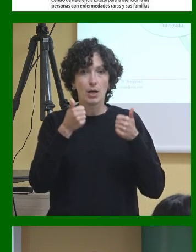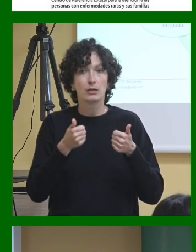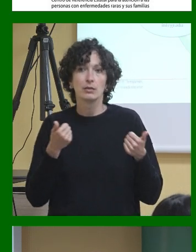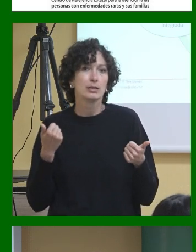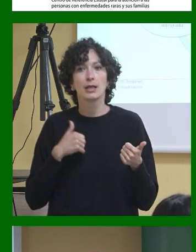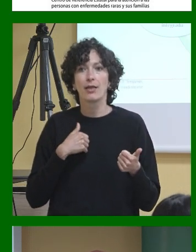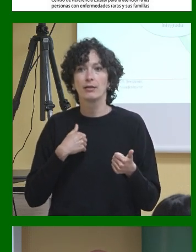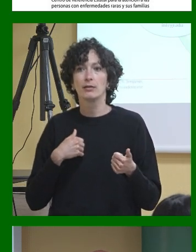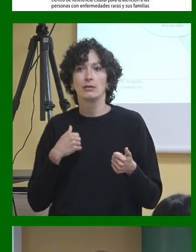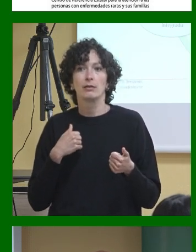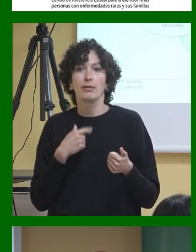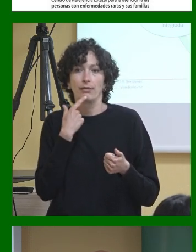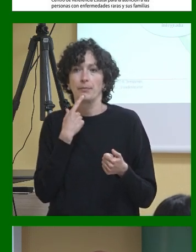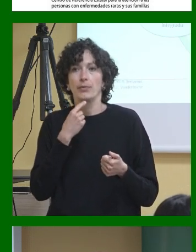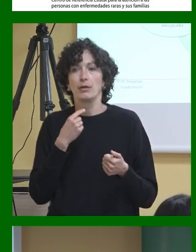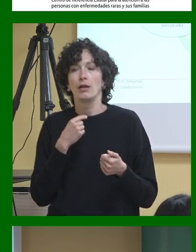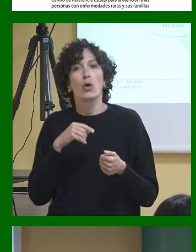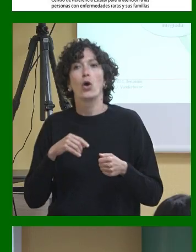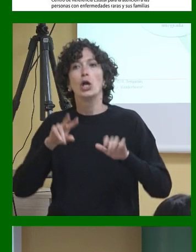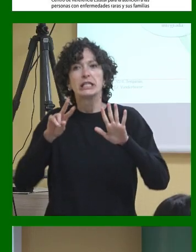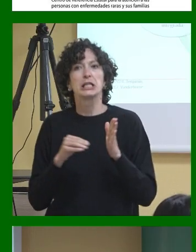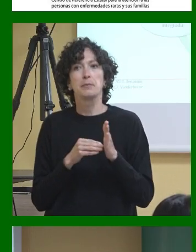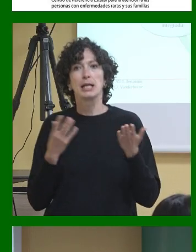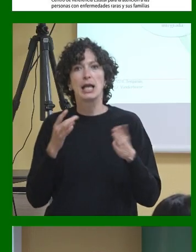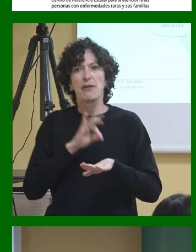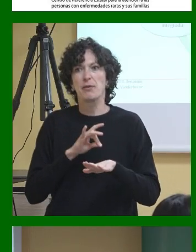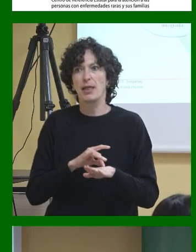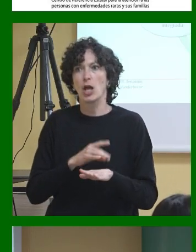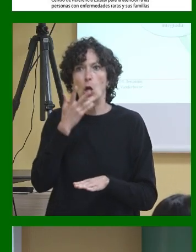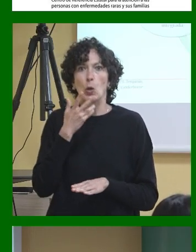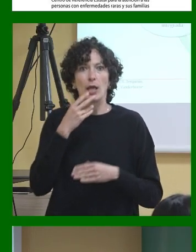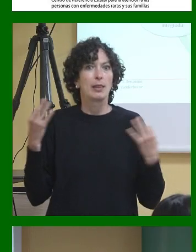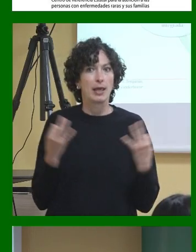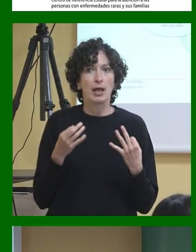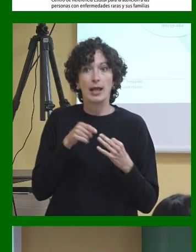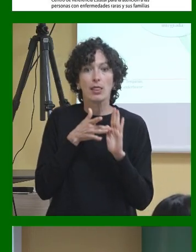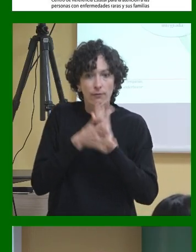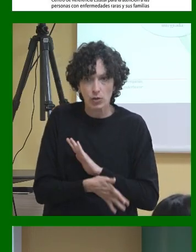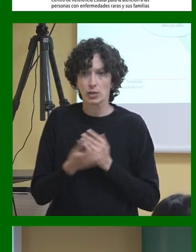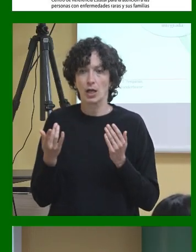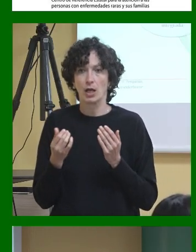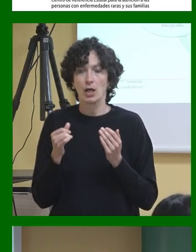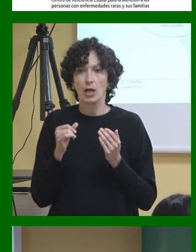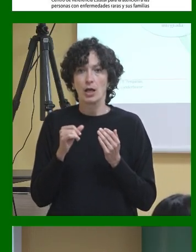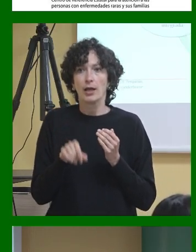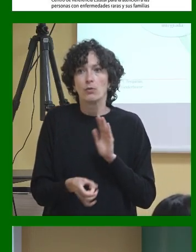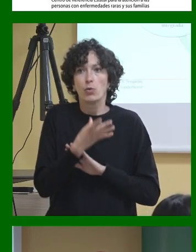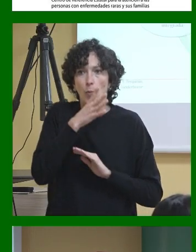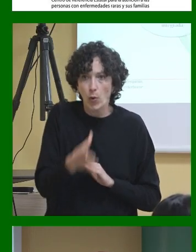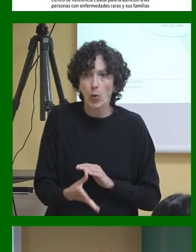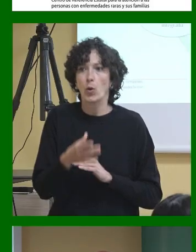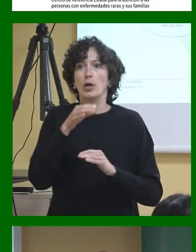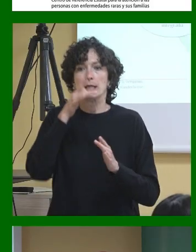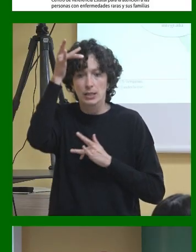tienen que saber 7.000, conocer 7.000 enfermedades en su definición, epidemiología,